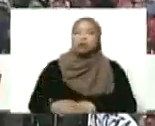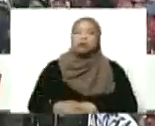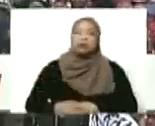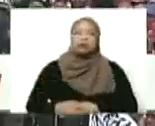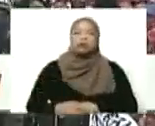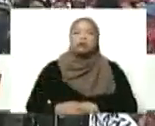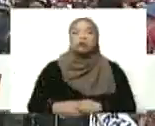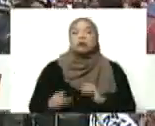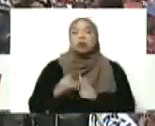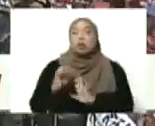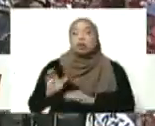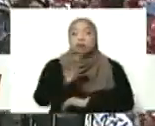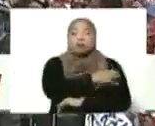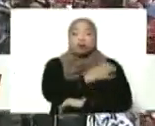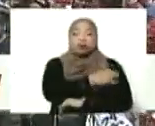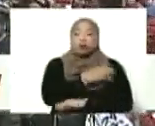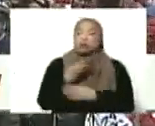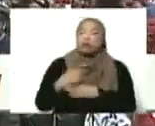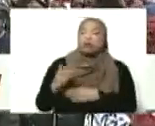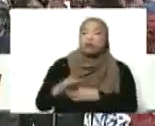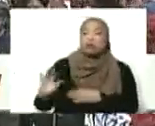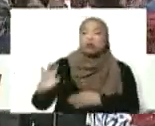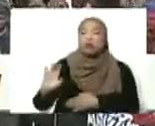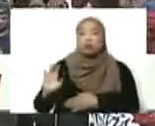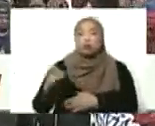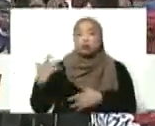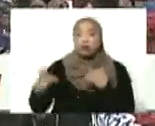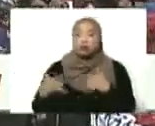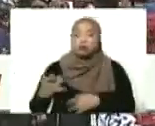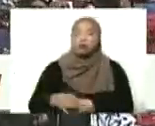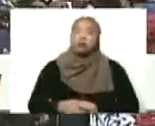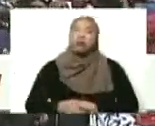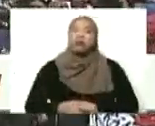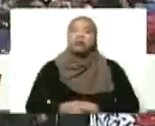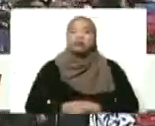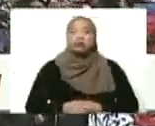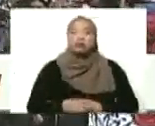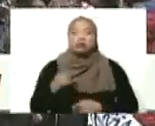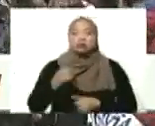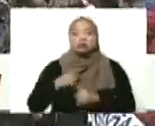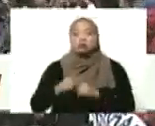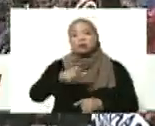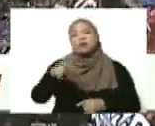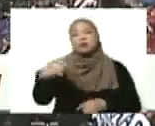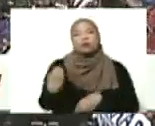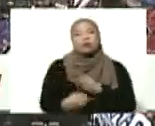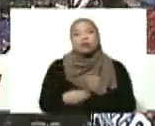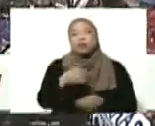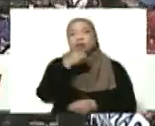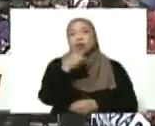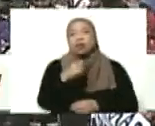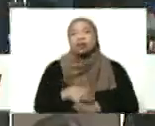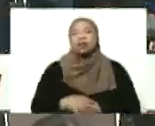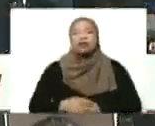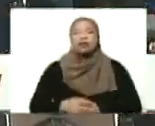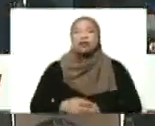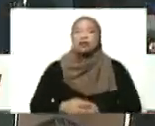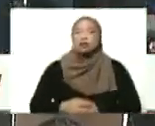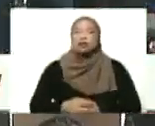La derecha no estuviera haciendo absolutamente nada. Y el otro paso que nos queda, hermanos y hermanas, es la